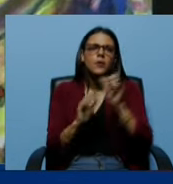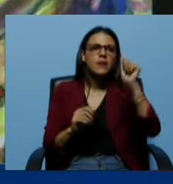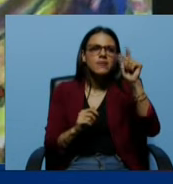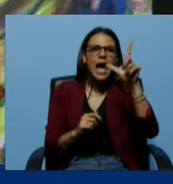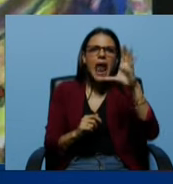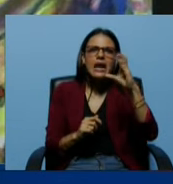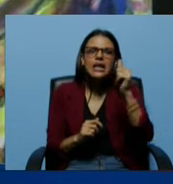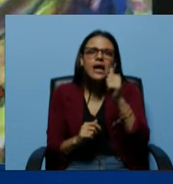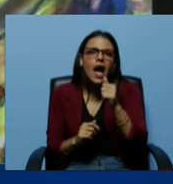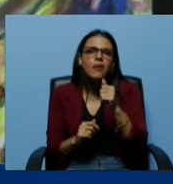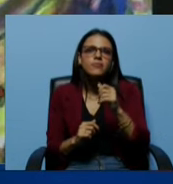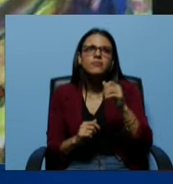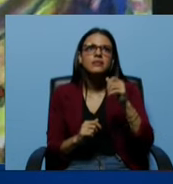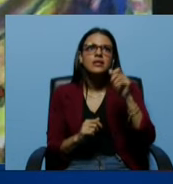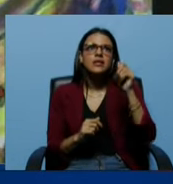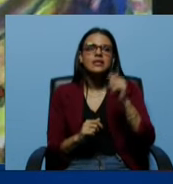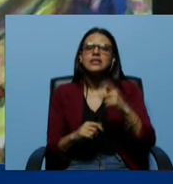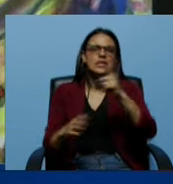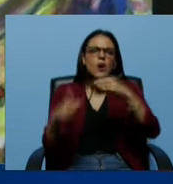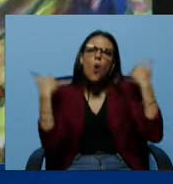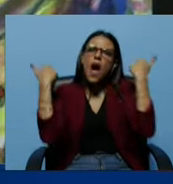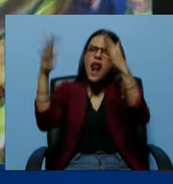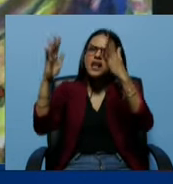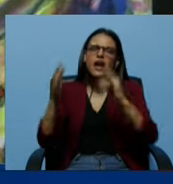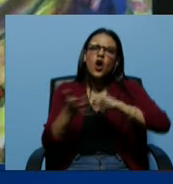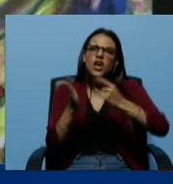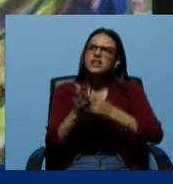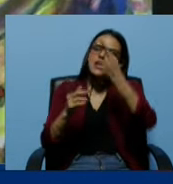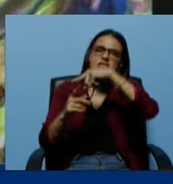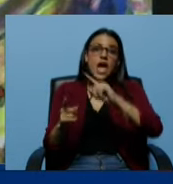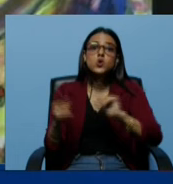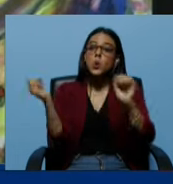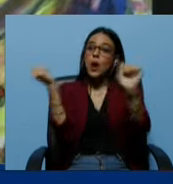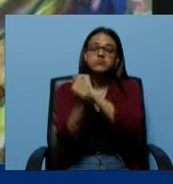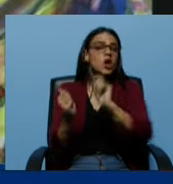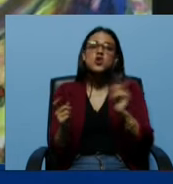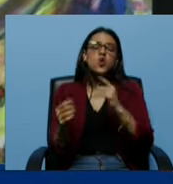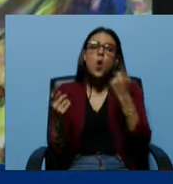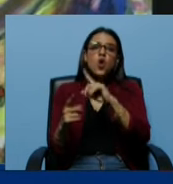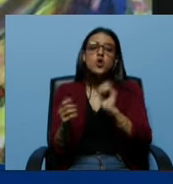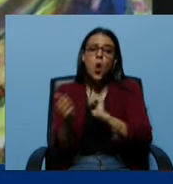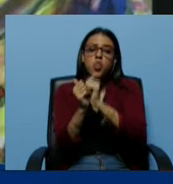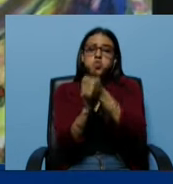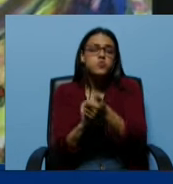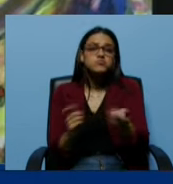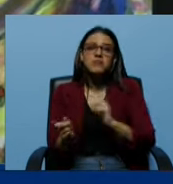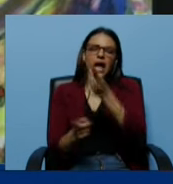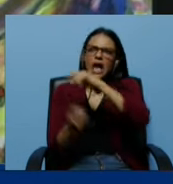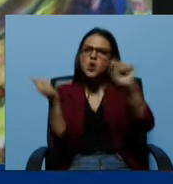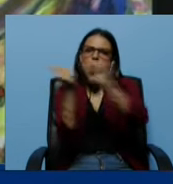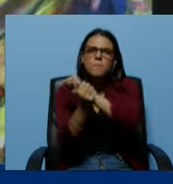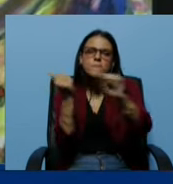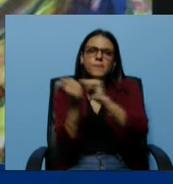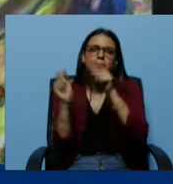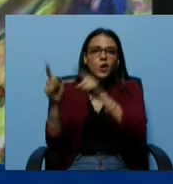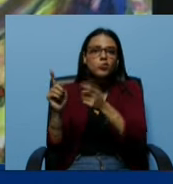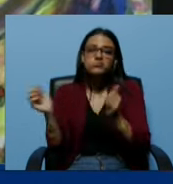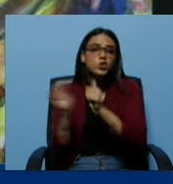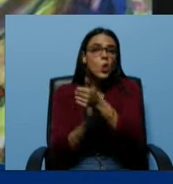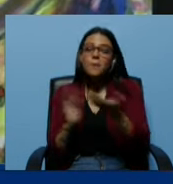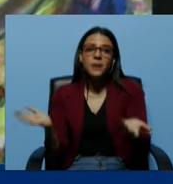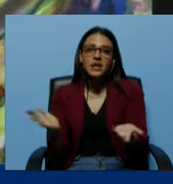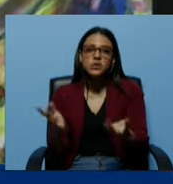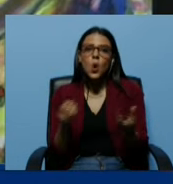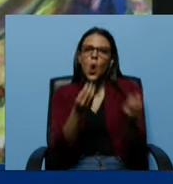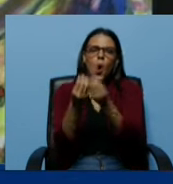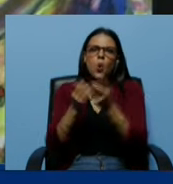ALCA al carajo, y al carajo se fue el ALCA. Fue sepultado por Néstor allí, junto a Chávez